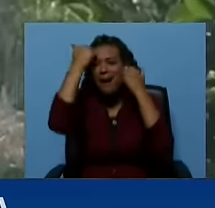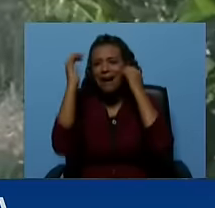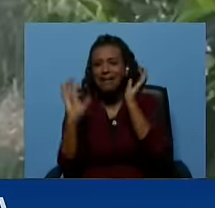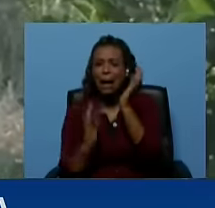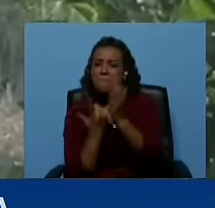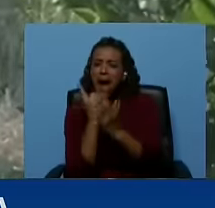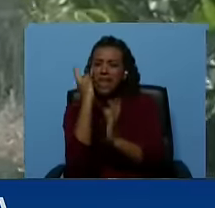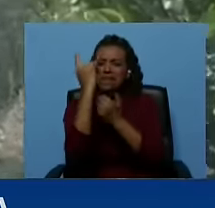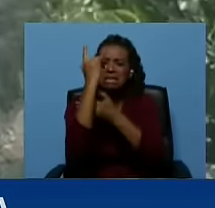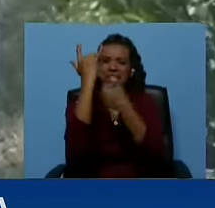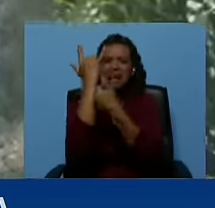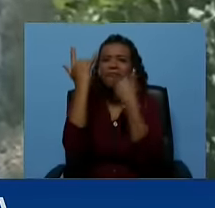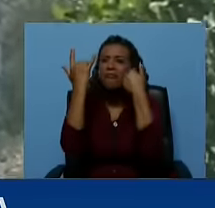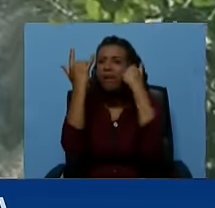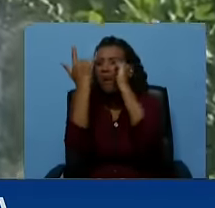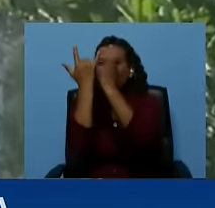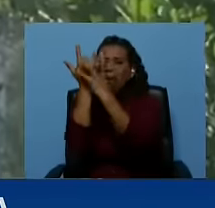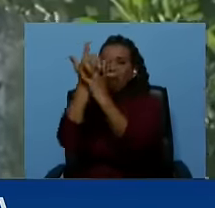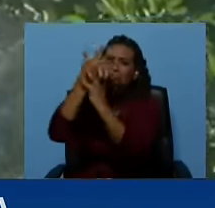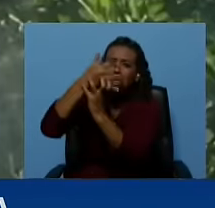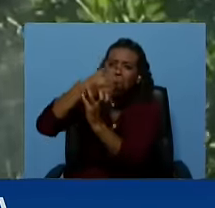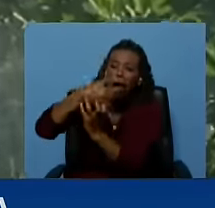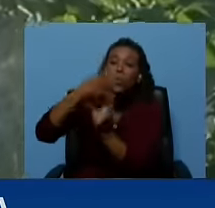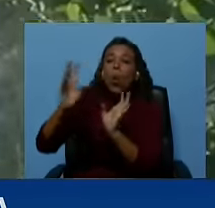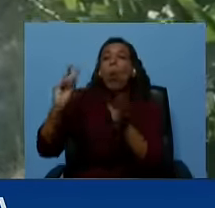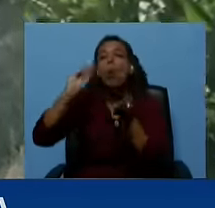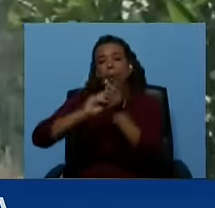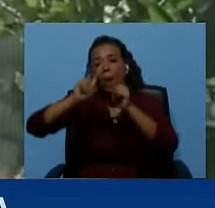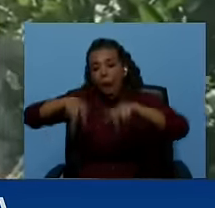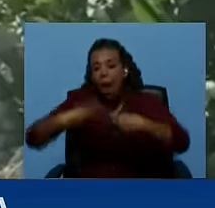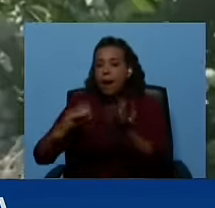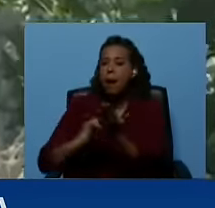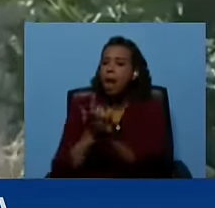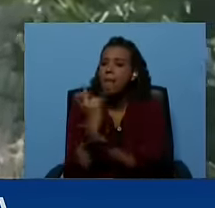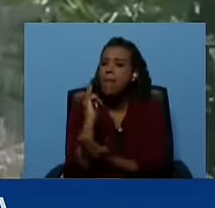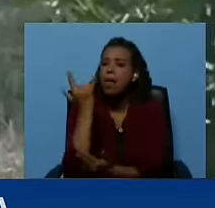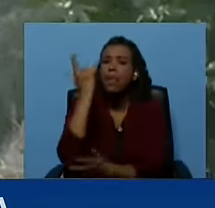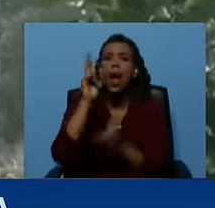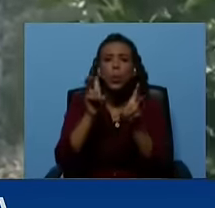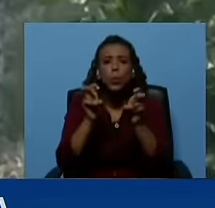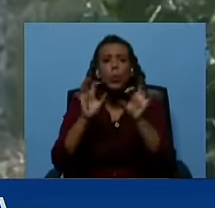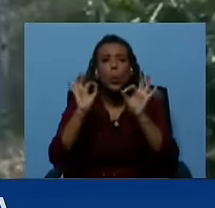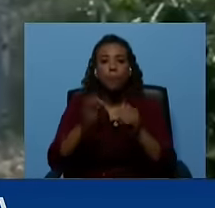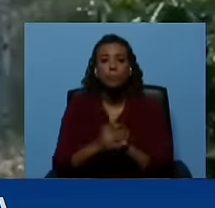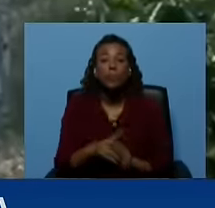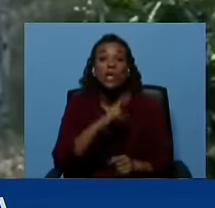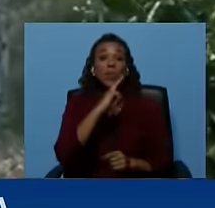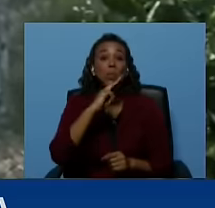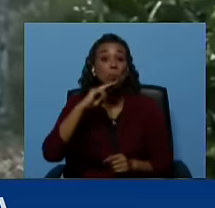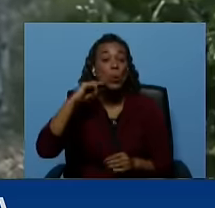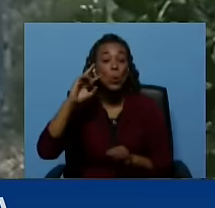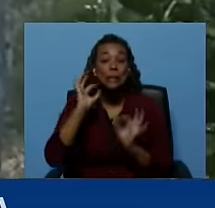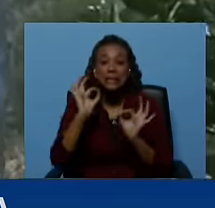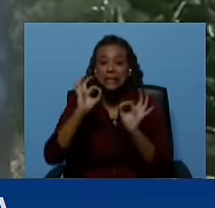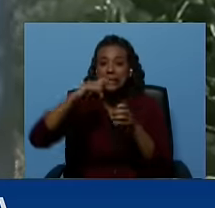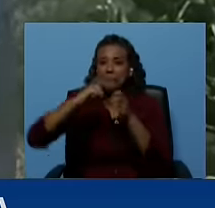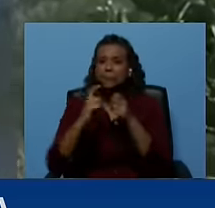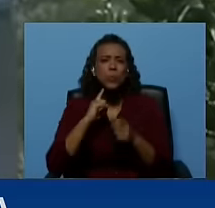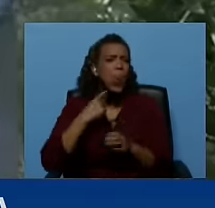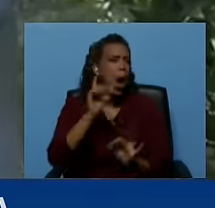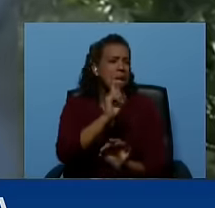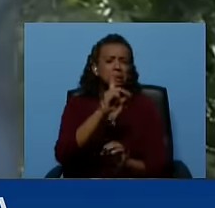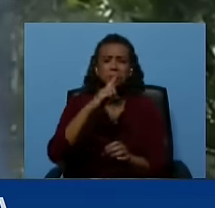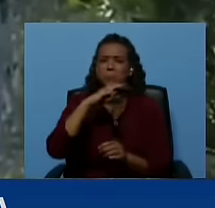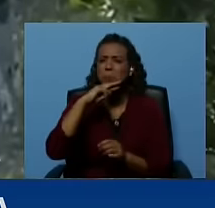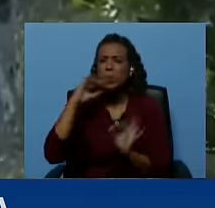enfermedad vienen superando y vienen replantando y haciendo sus Viveros nuevos está exquisita